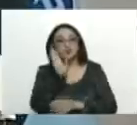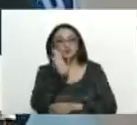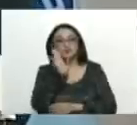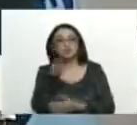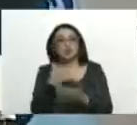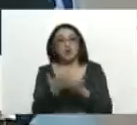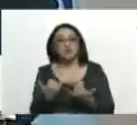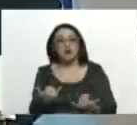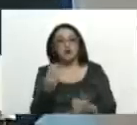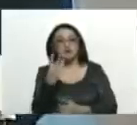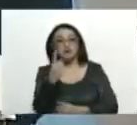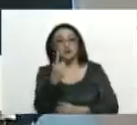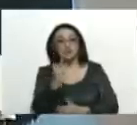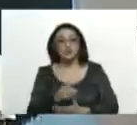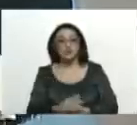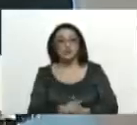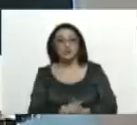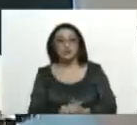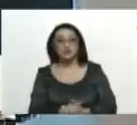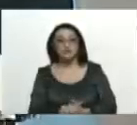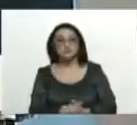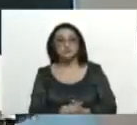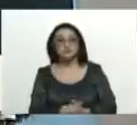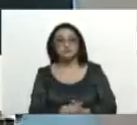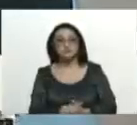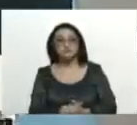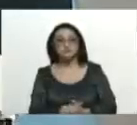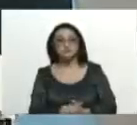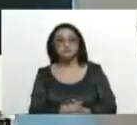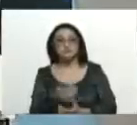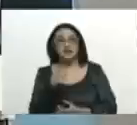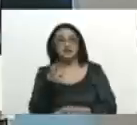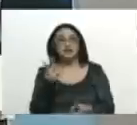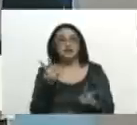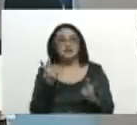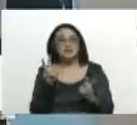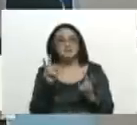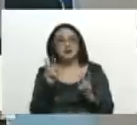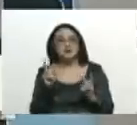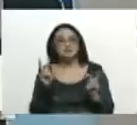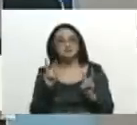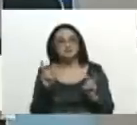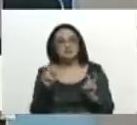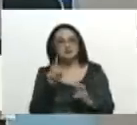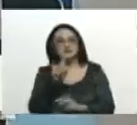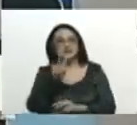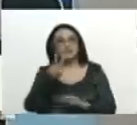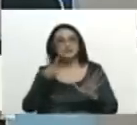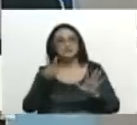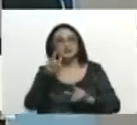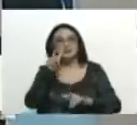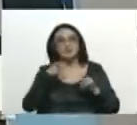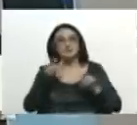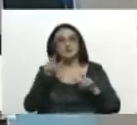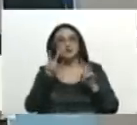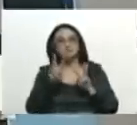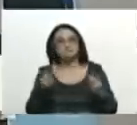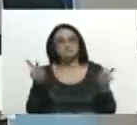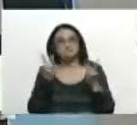31 tramas tenemos por estos casos investigadas a 127 personas